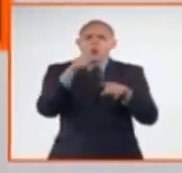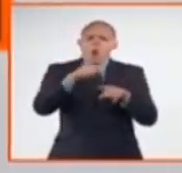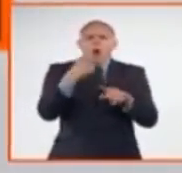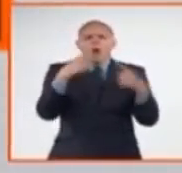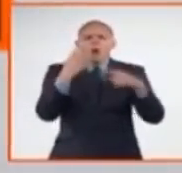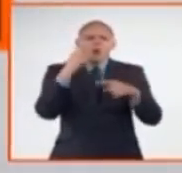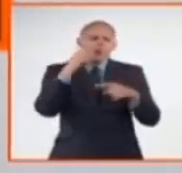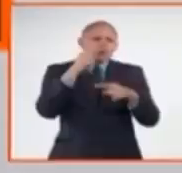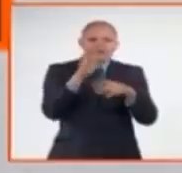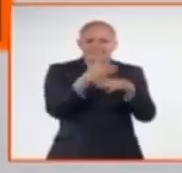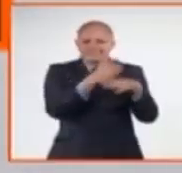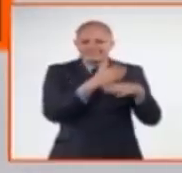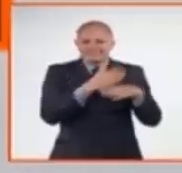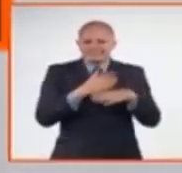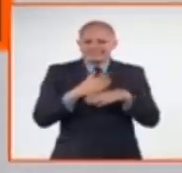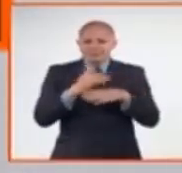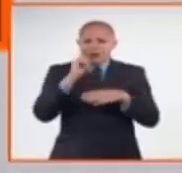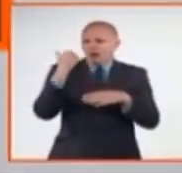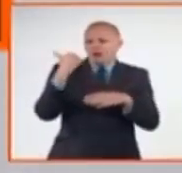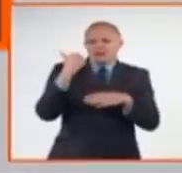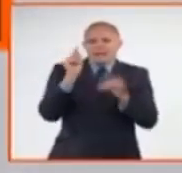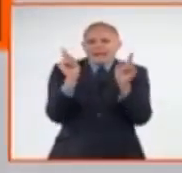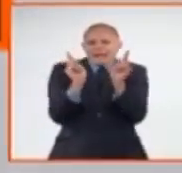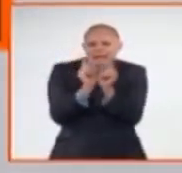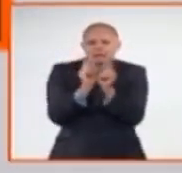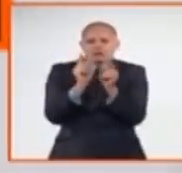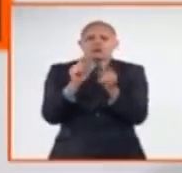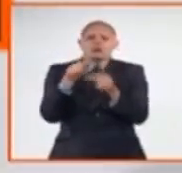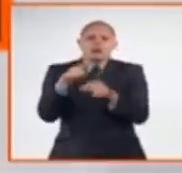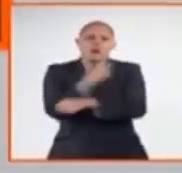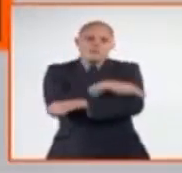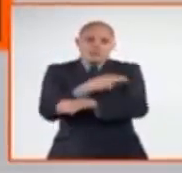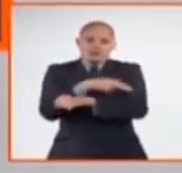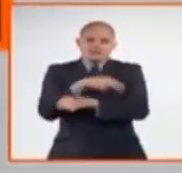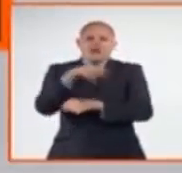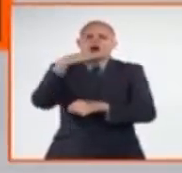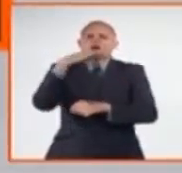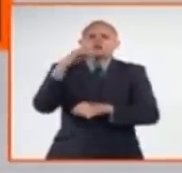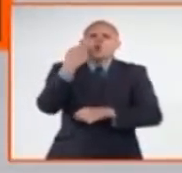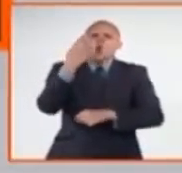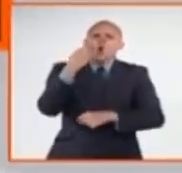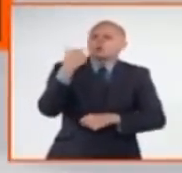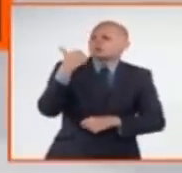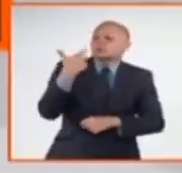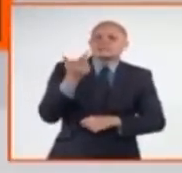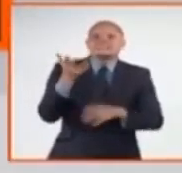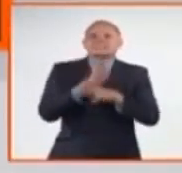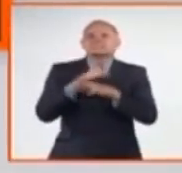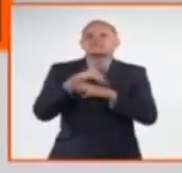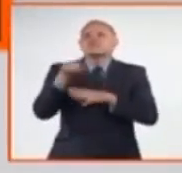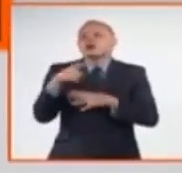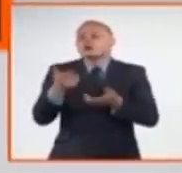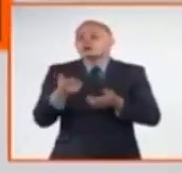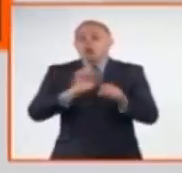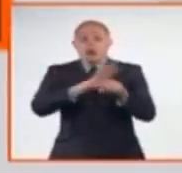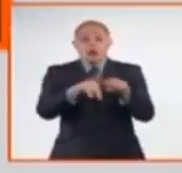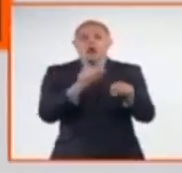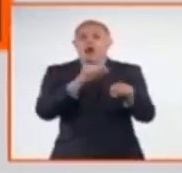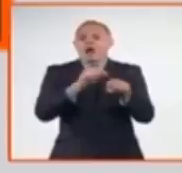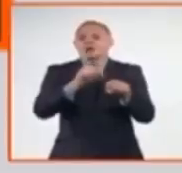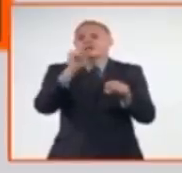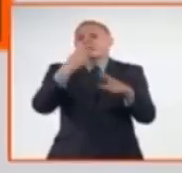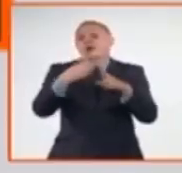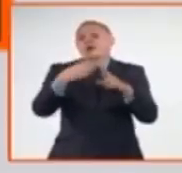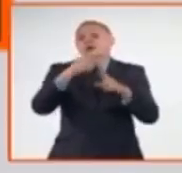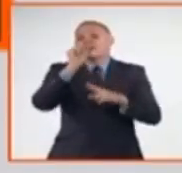grupo de países como ya en azul representa la cepa beta en este caso sólo un brasil que es el último que